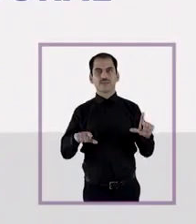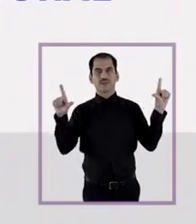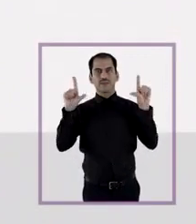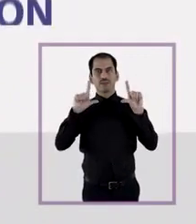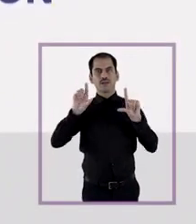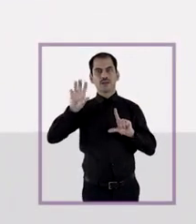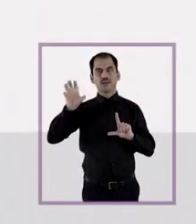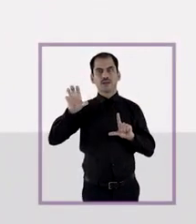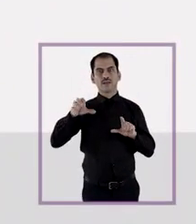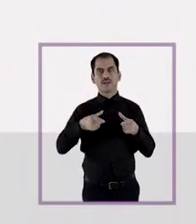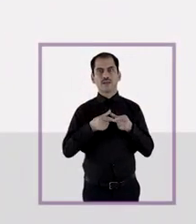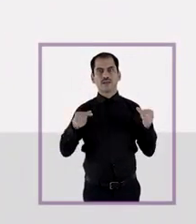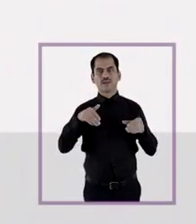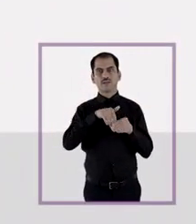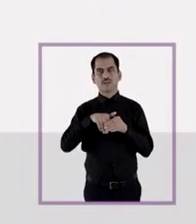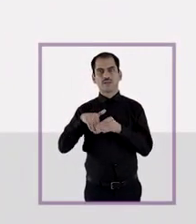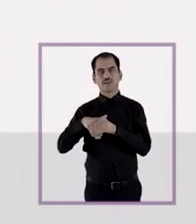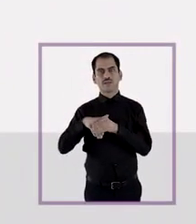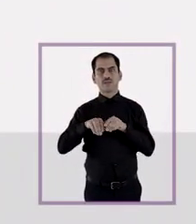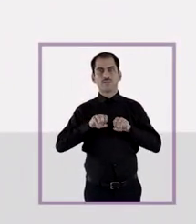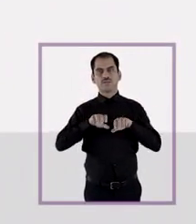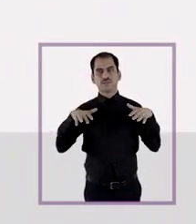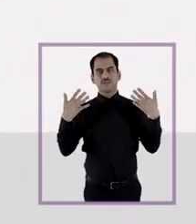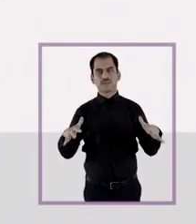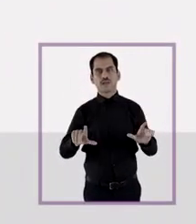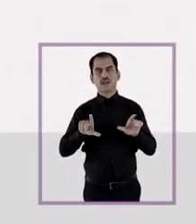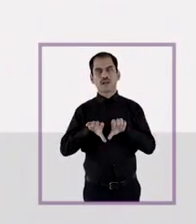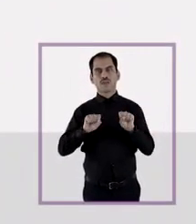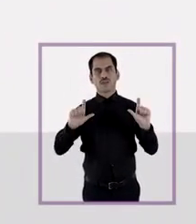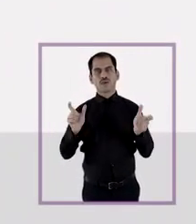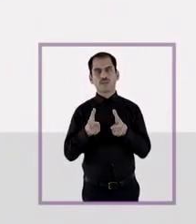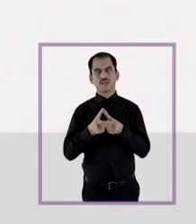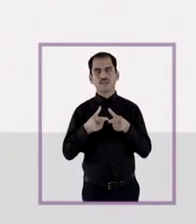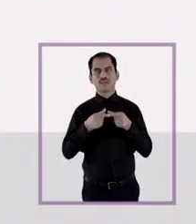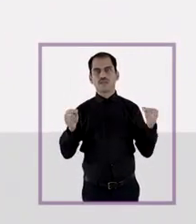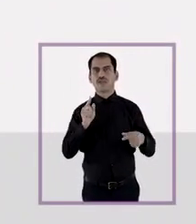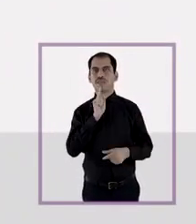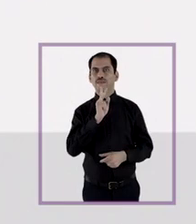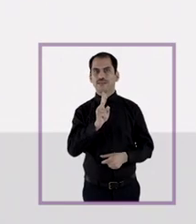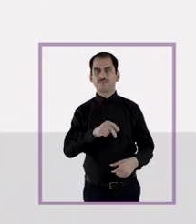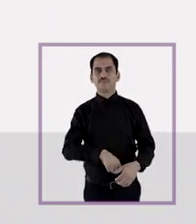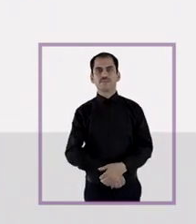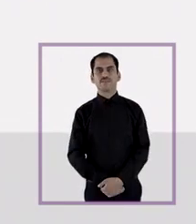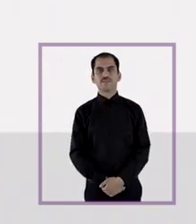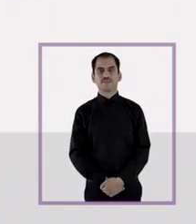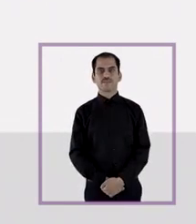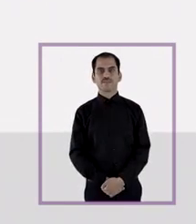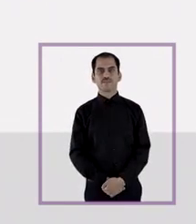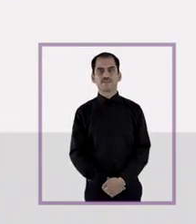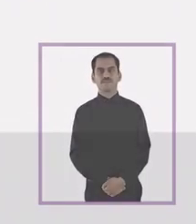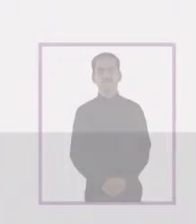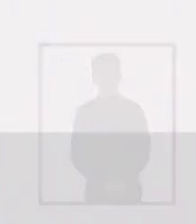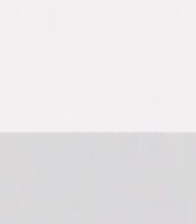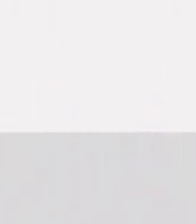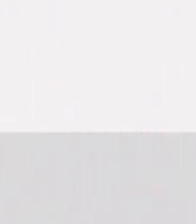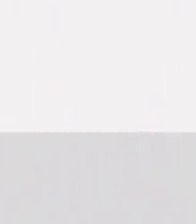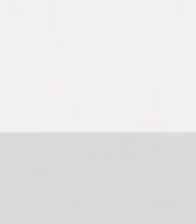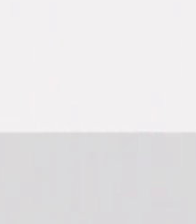Los canales de televisión han transmitido la franja electoral acordada por el Consejo Nacional de Televisión.